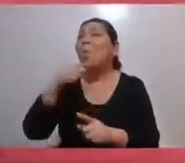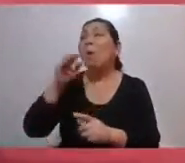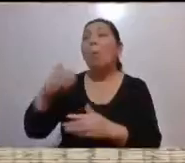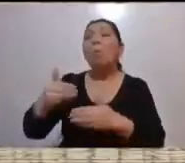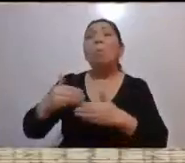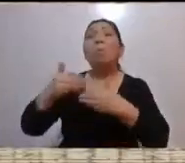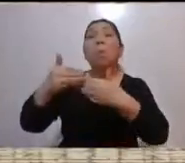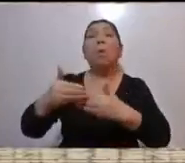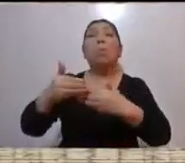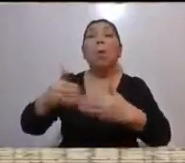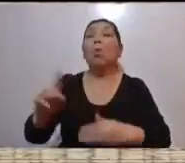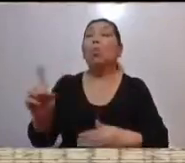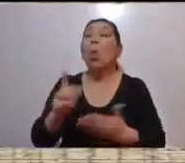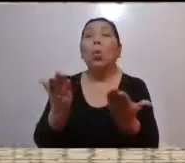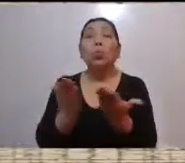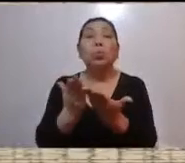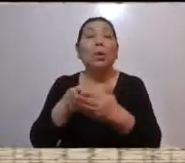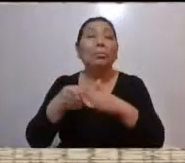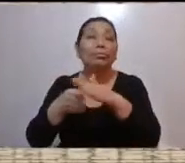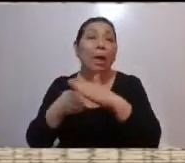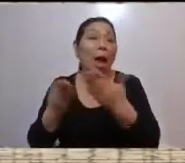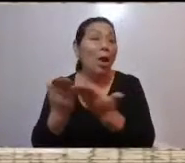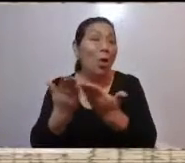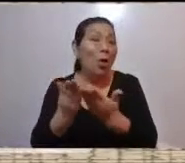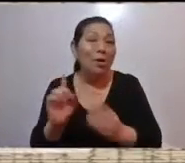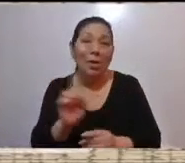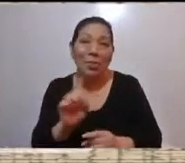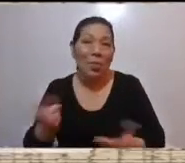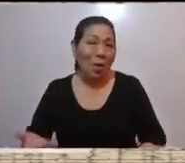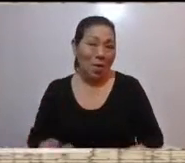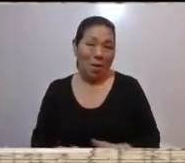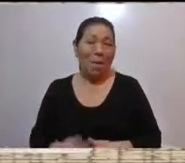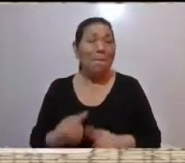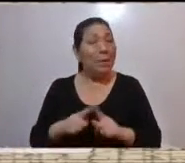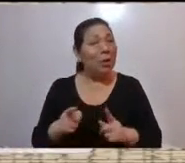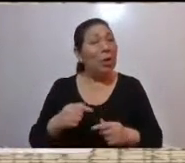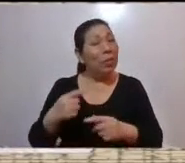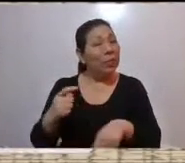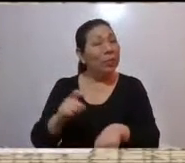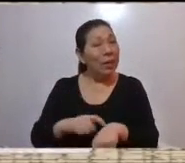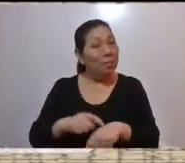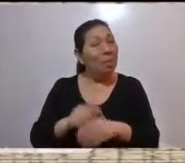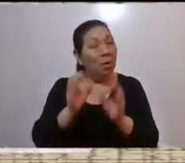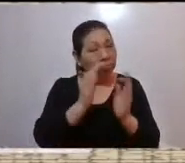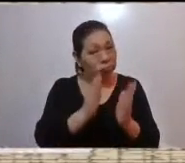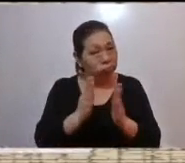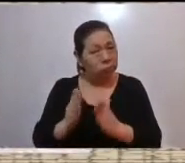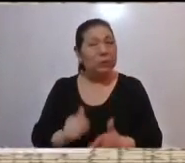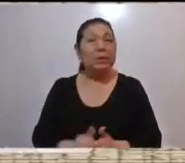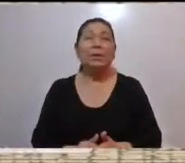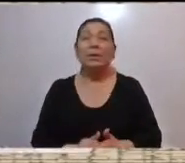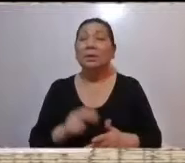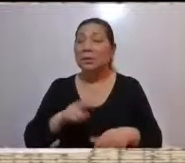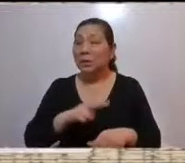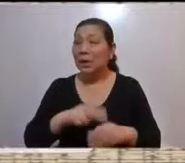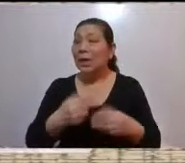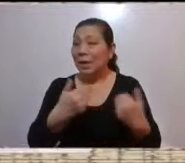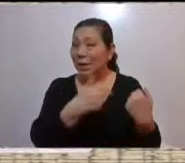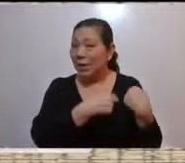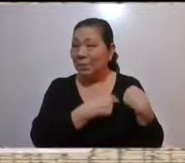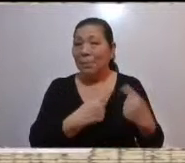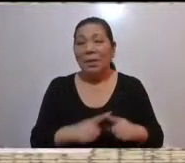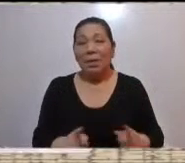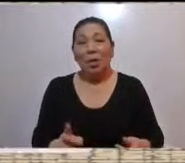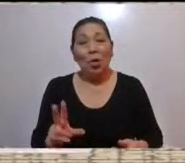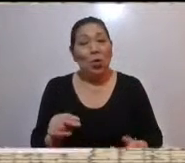de alguna manera postergar la posibilidad de acceder a educación en los momentos específicos que